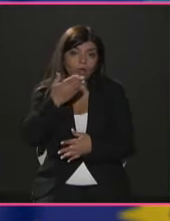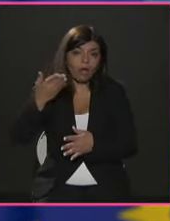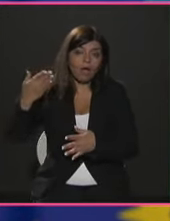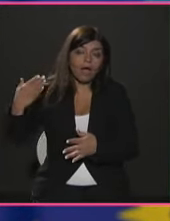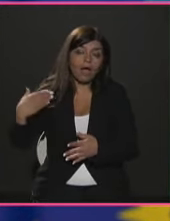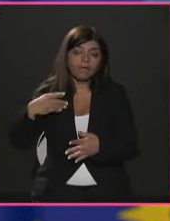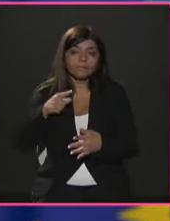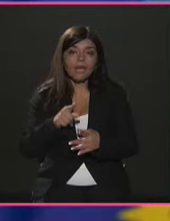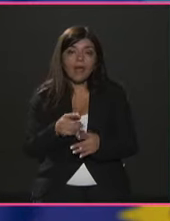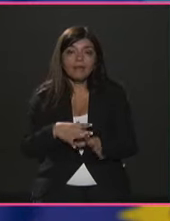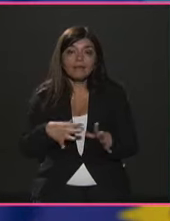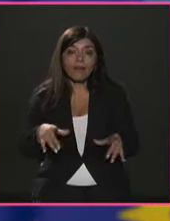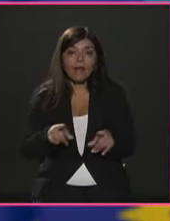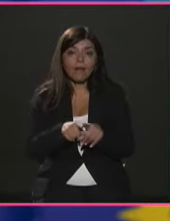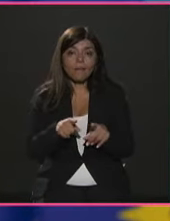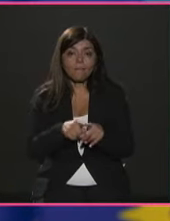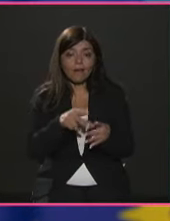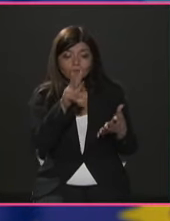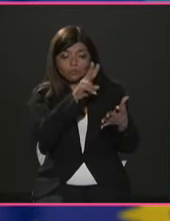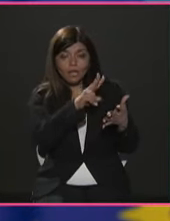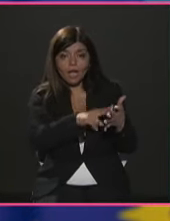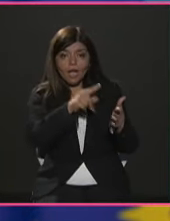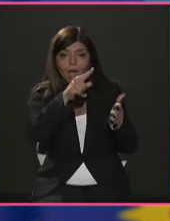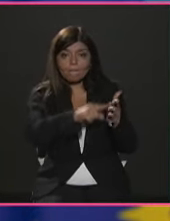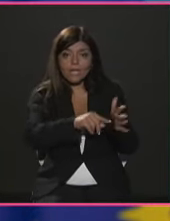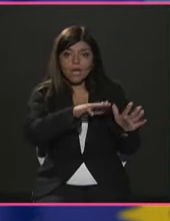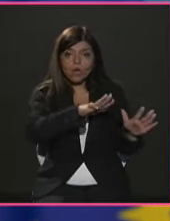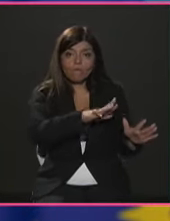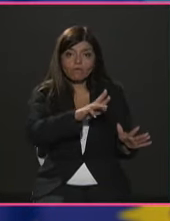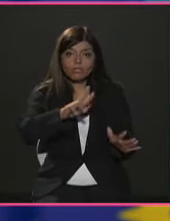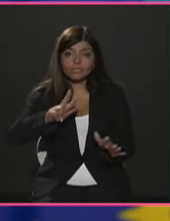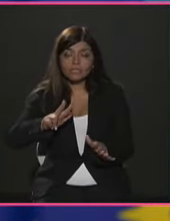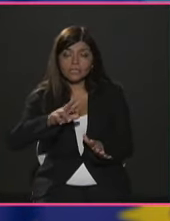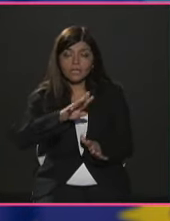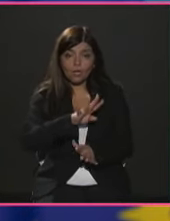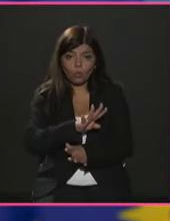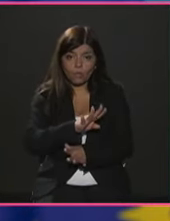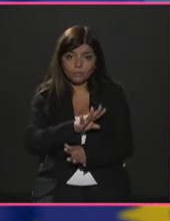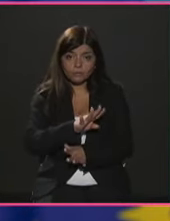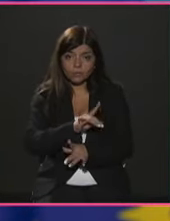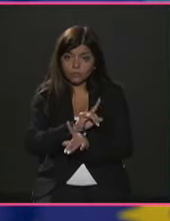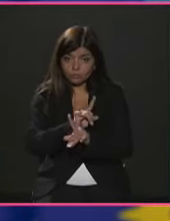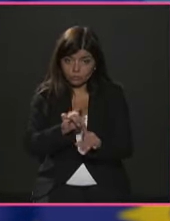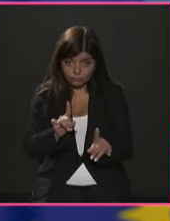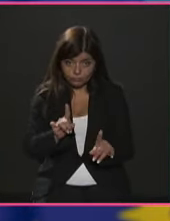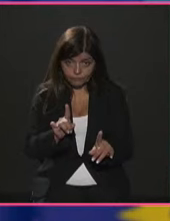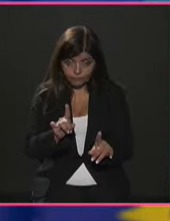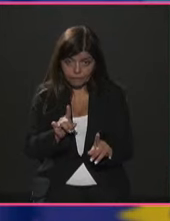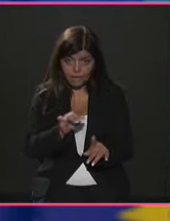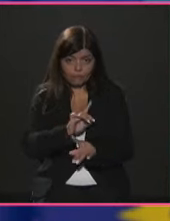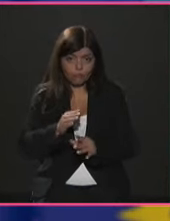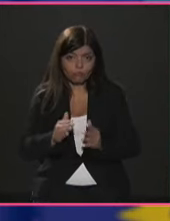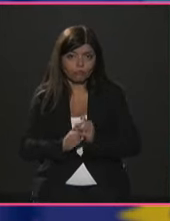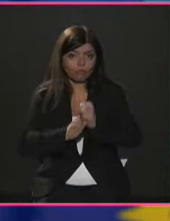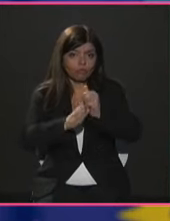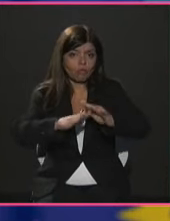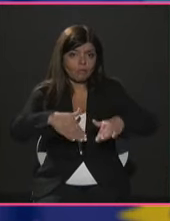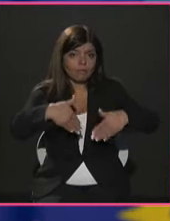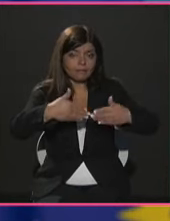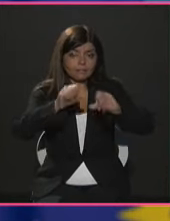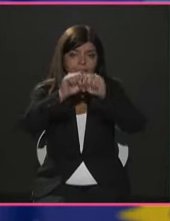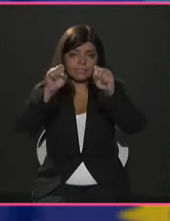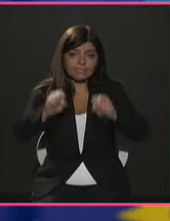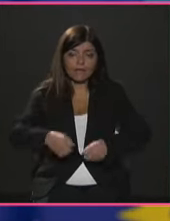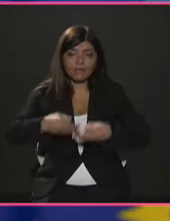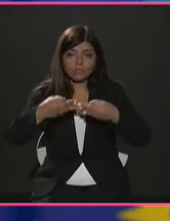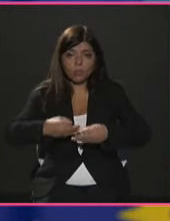sobre el gran hermano en su novela 1984 pero tampoco queremos ceder el liderazgo en sistema de seguridad